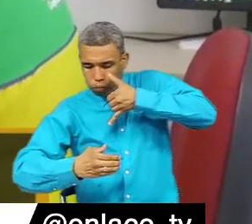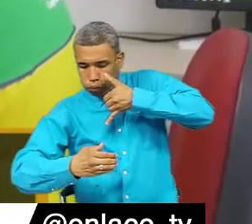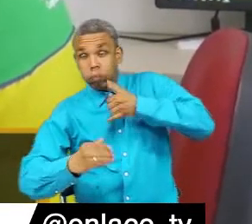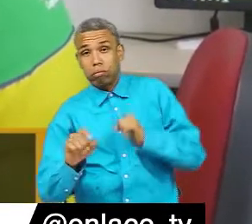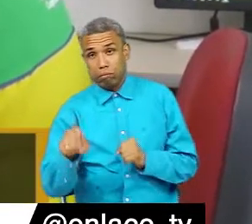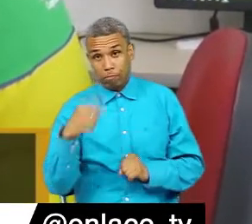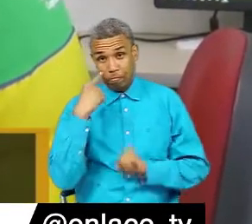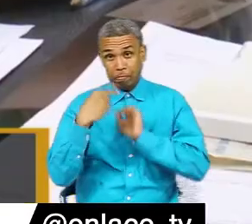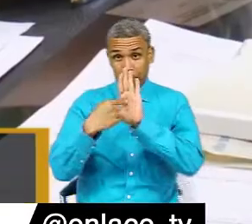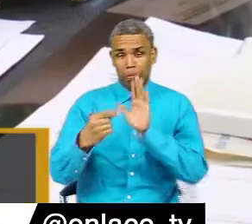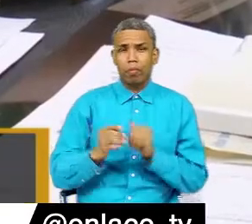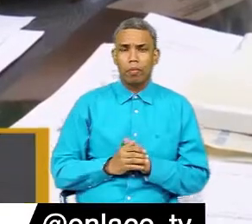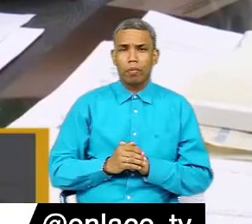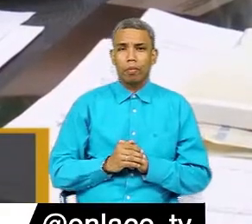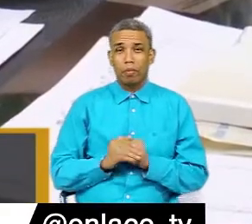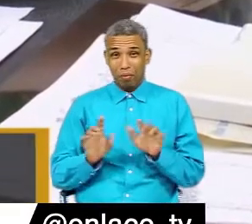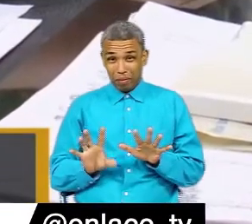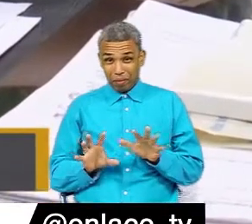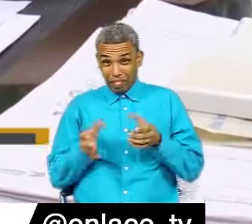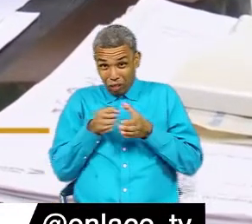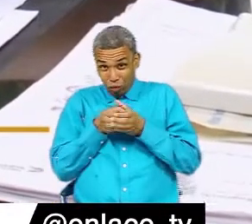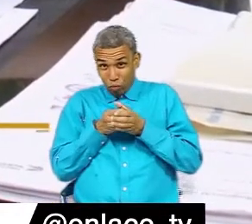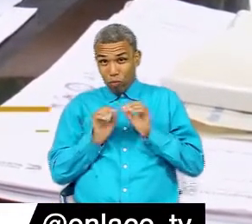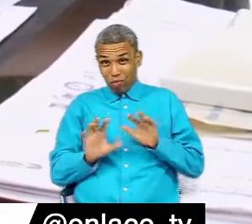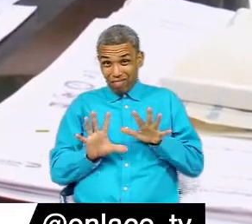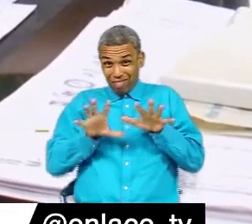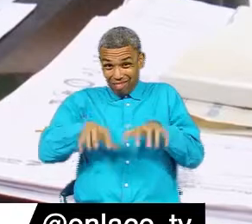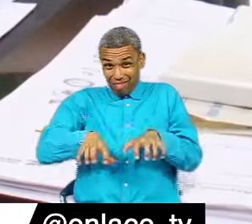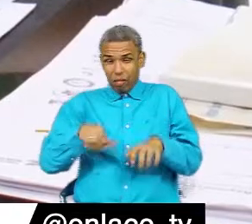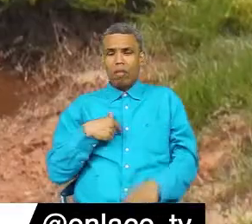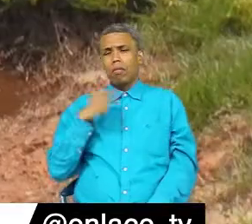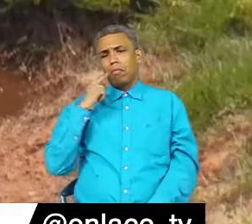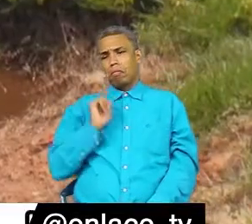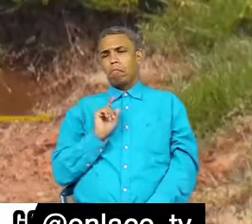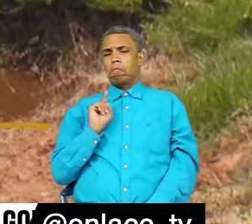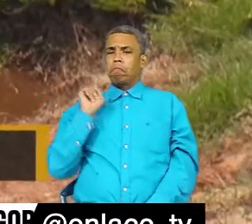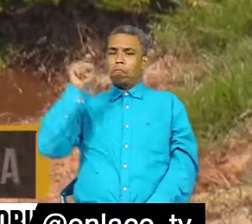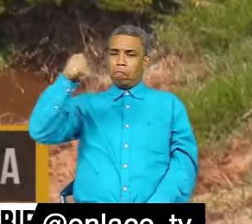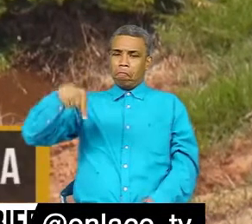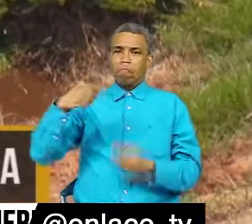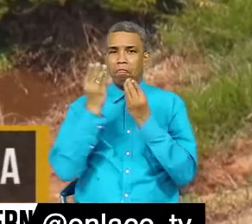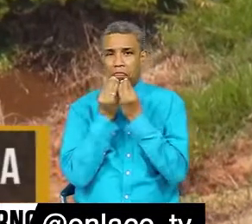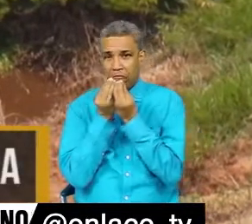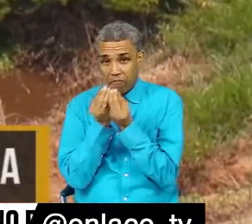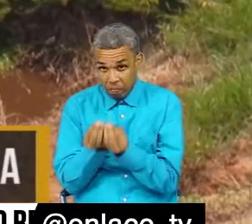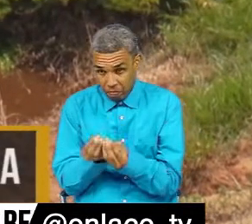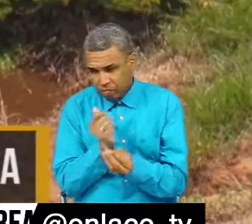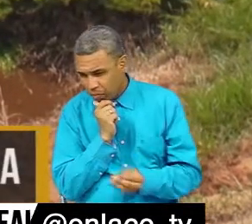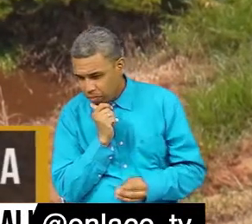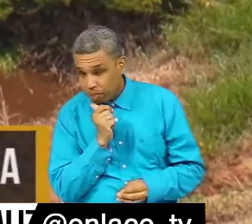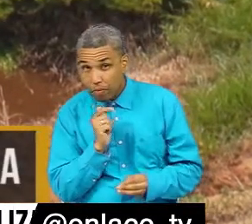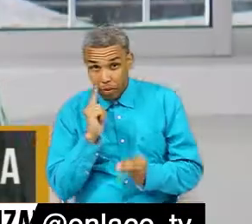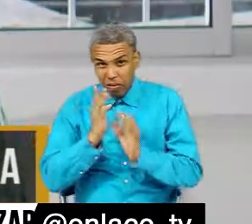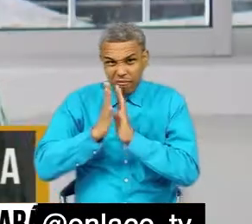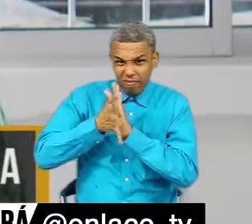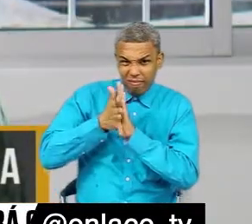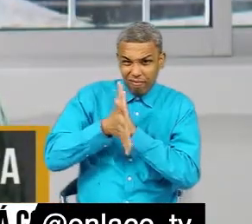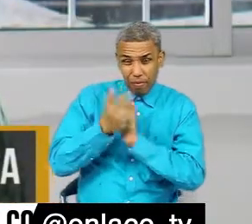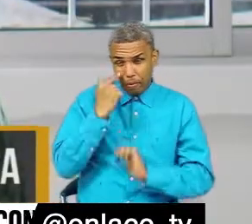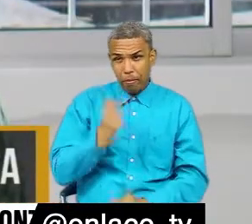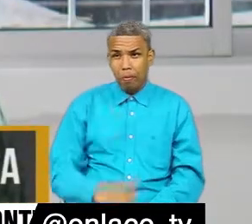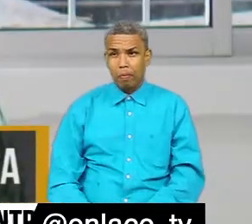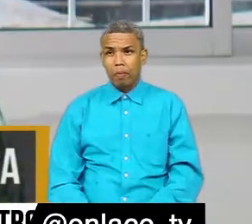durante el día una visita de inspección en el sitio donde se registró la emergencia y presentó para Enlace Noticias un balance de la jornada. Pero no encontramos